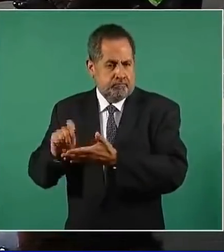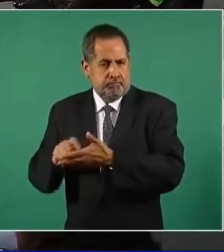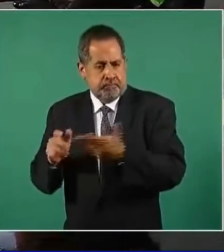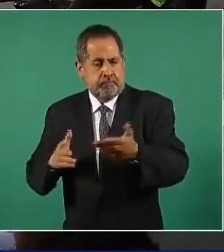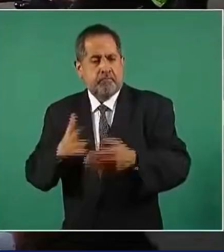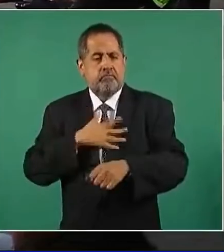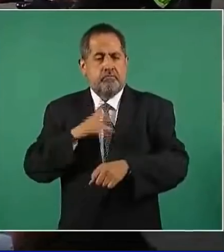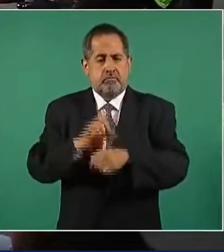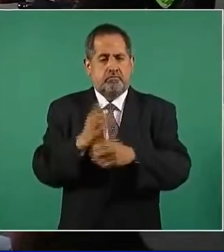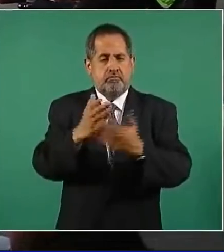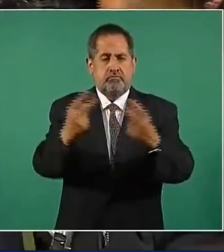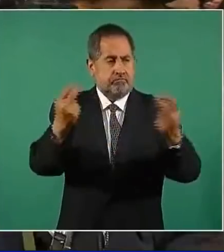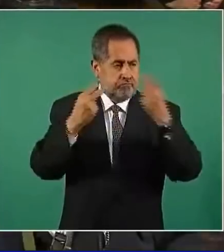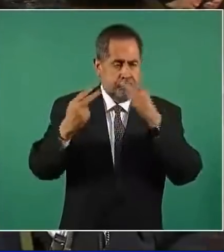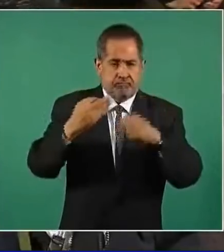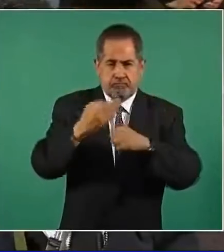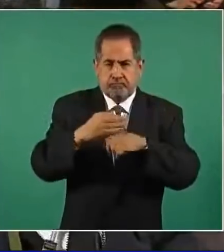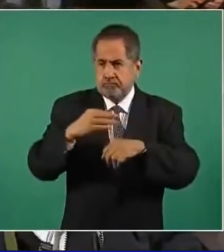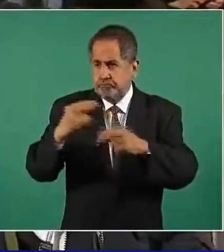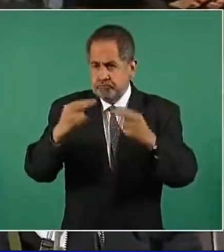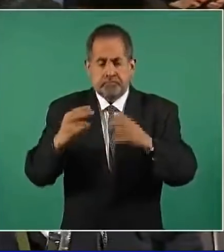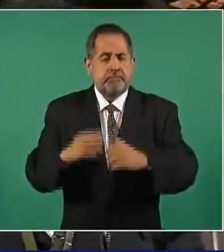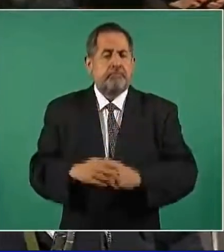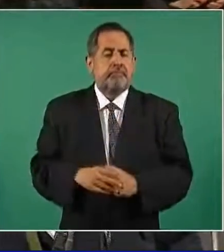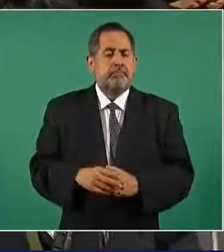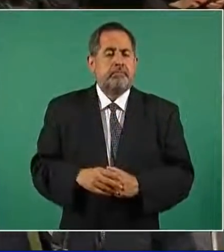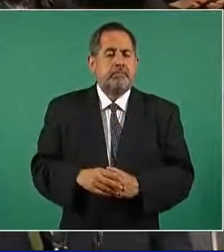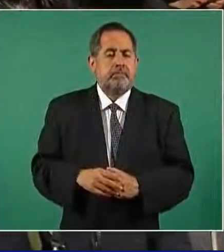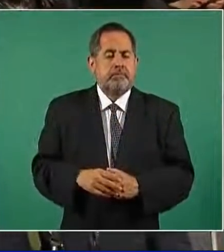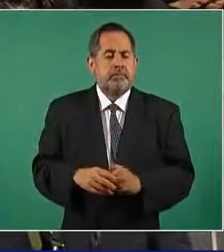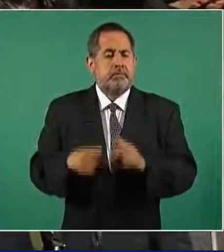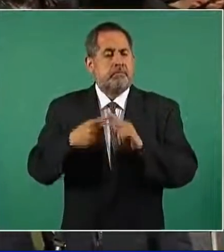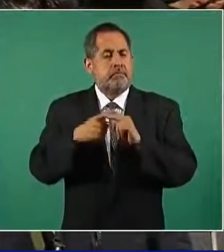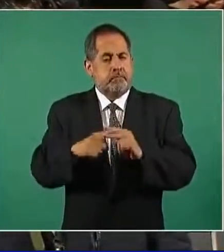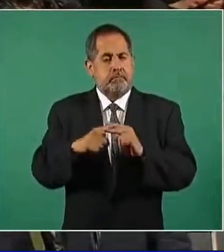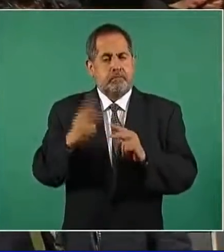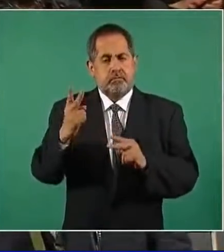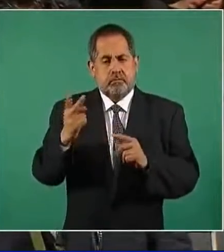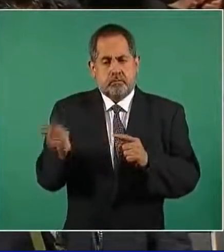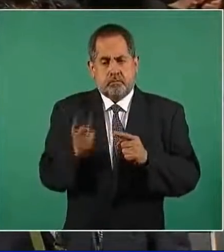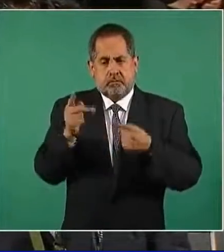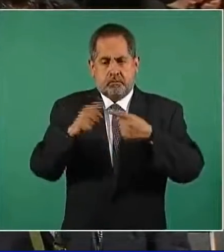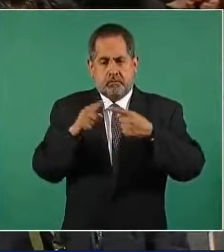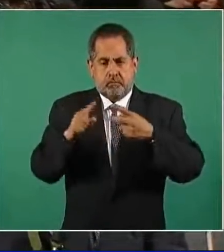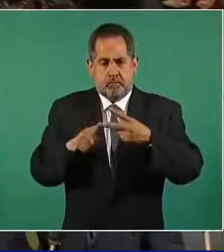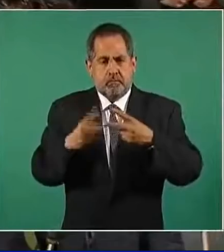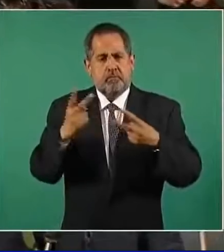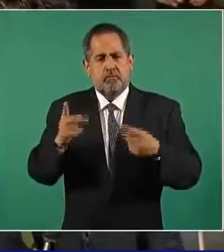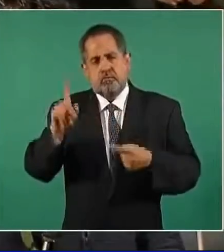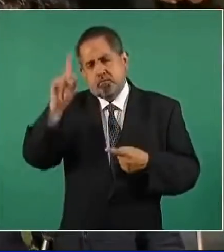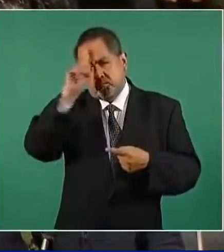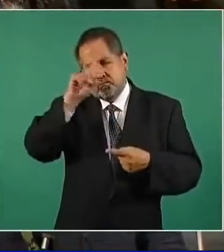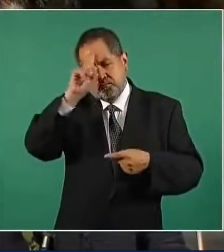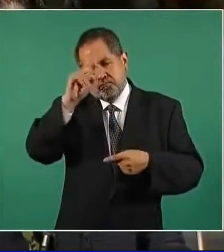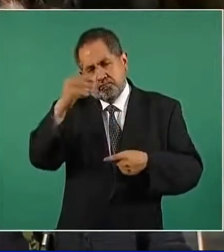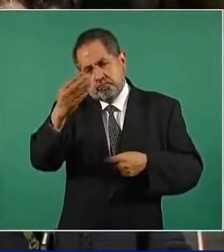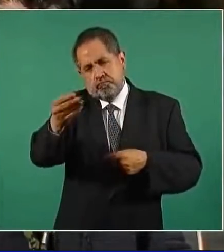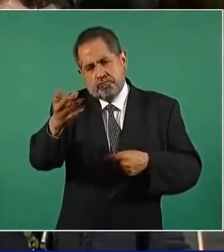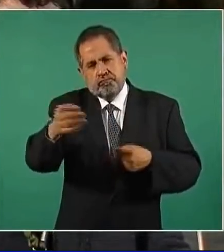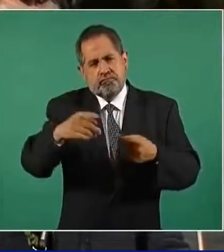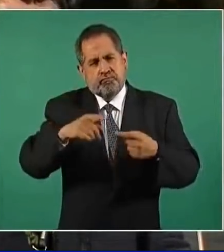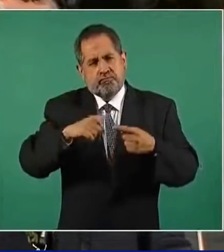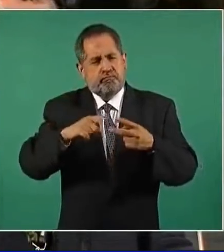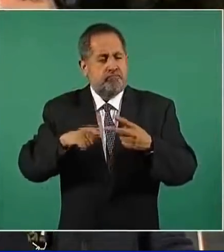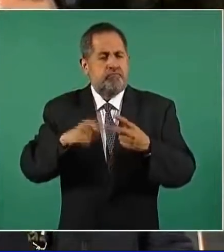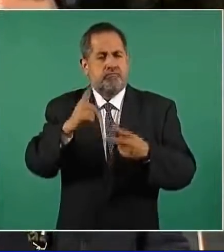buenos días aquí nos venía que nos escuchan antes de iniciar mis dos preguntas tengo dos sugerencias presidente una